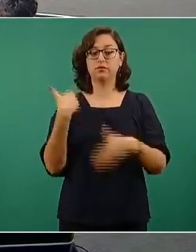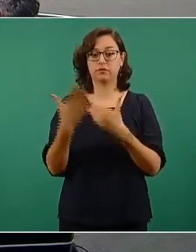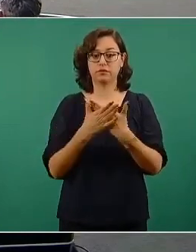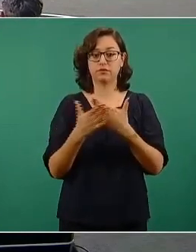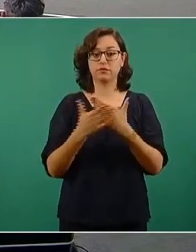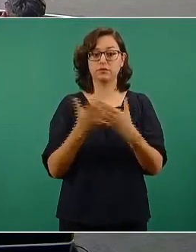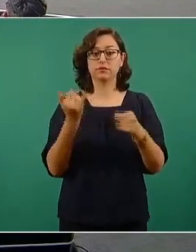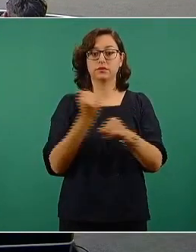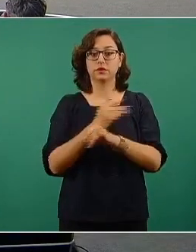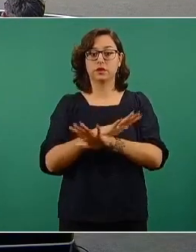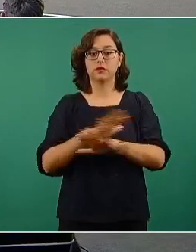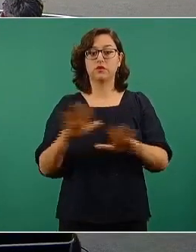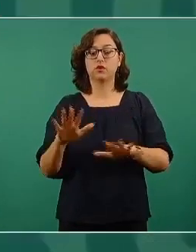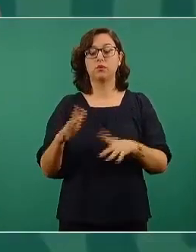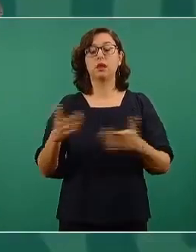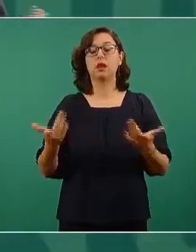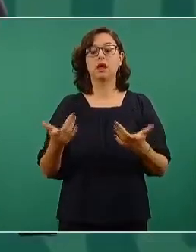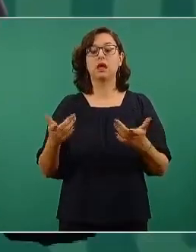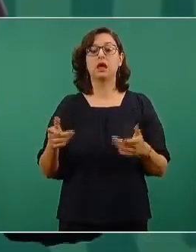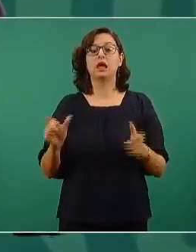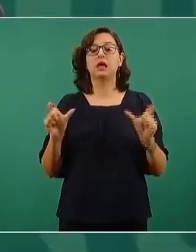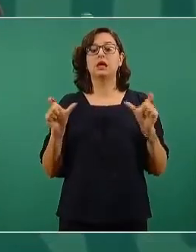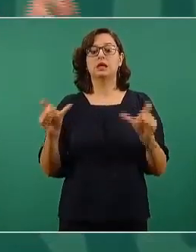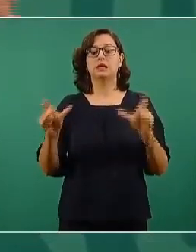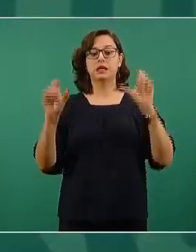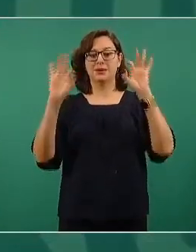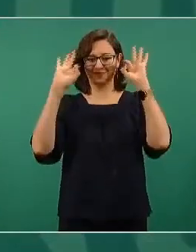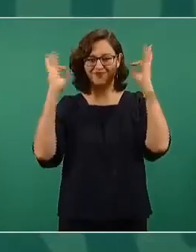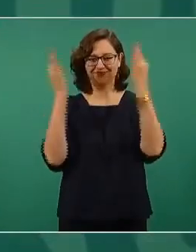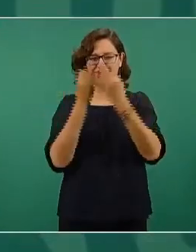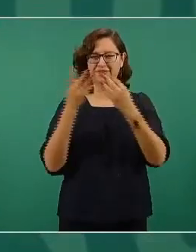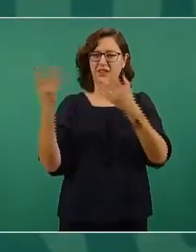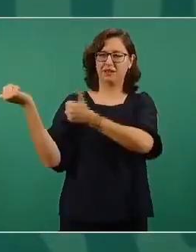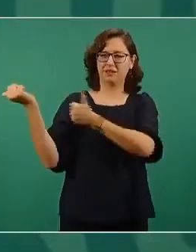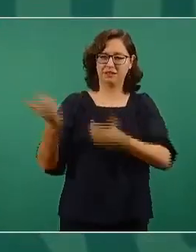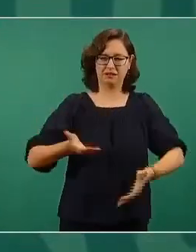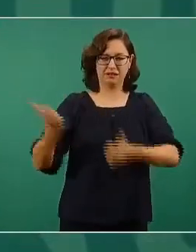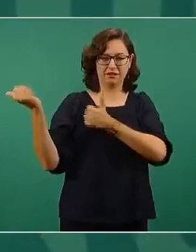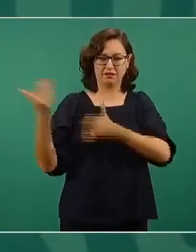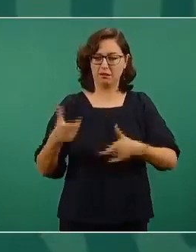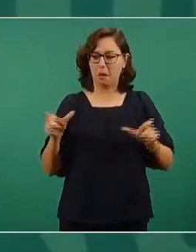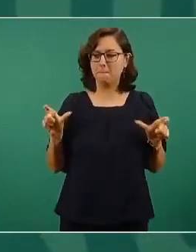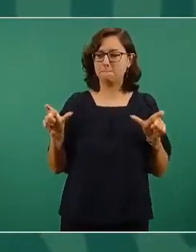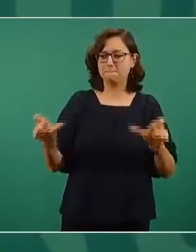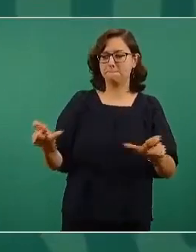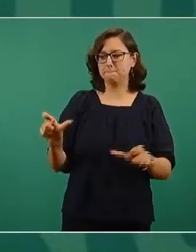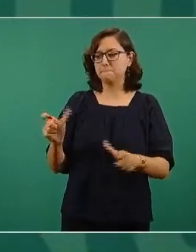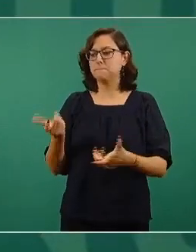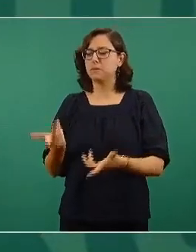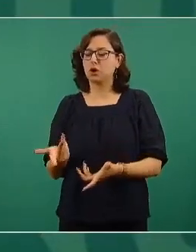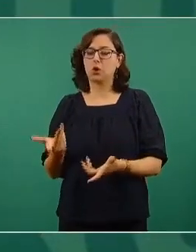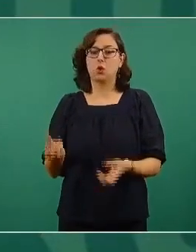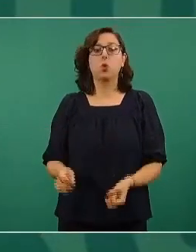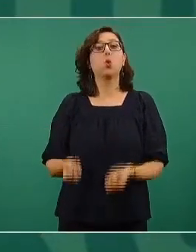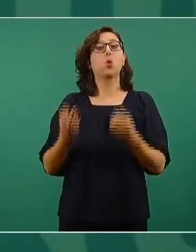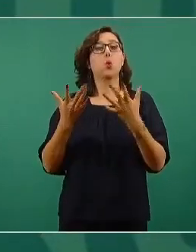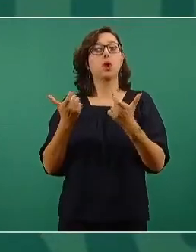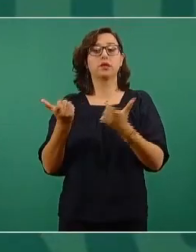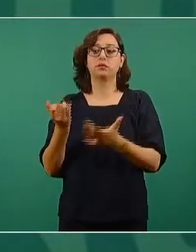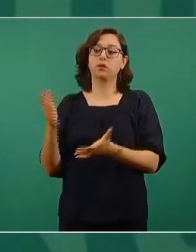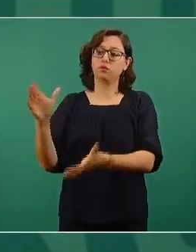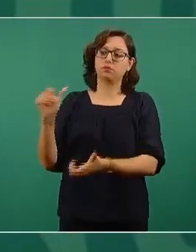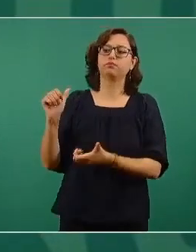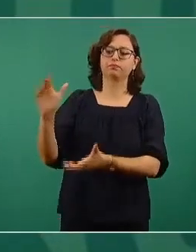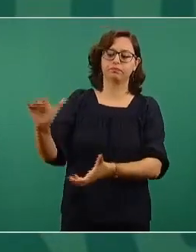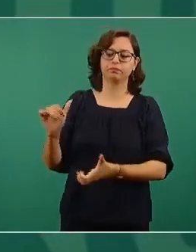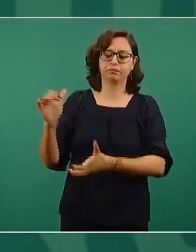estamos recaudando en las aduanas a partir de que se están llevando a cabo los cambios de los